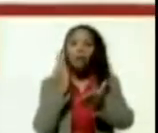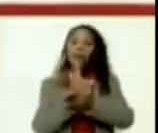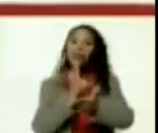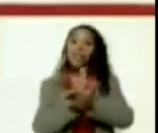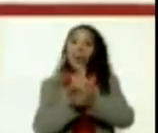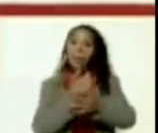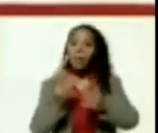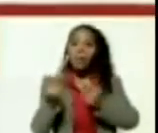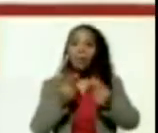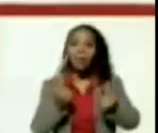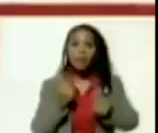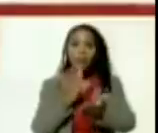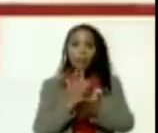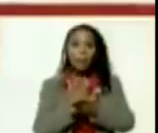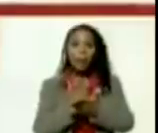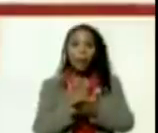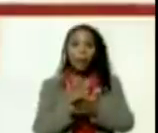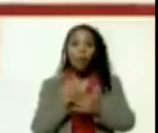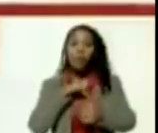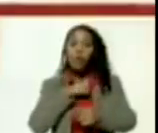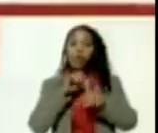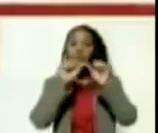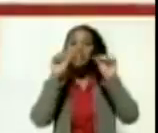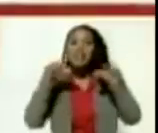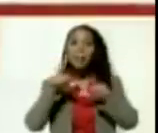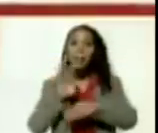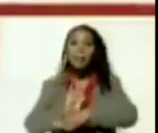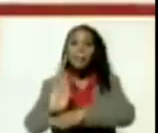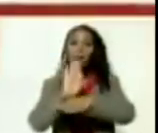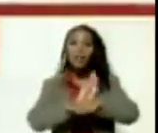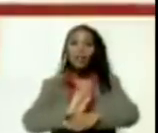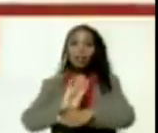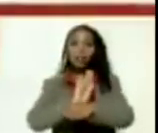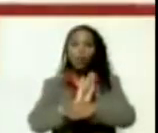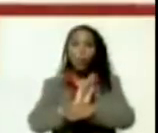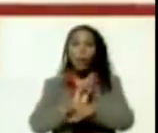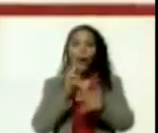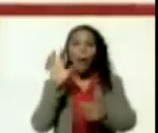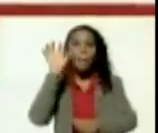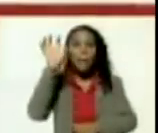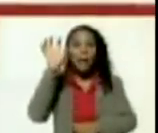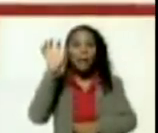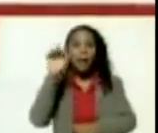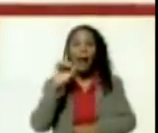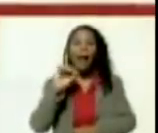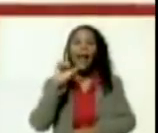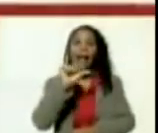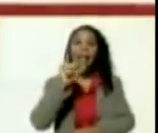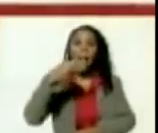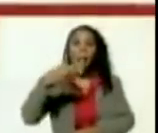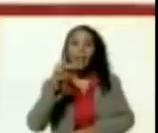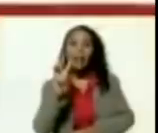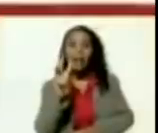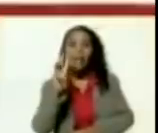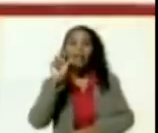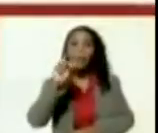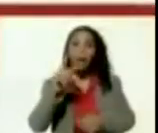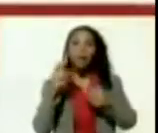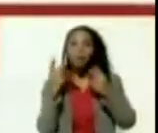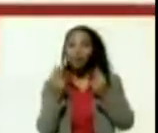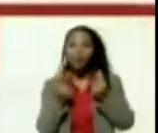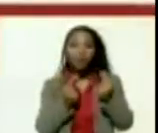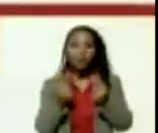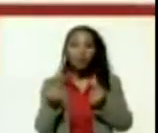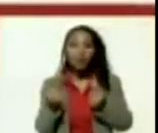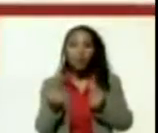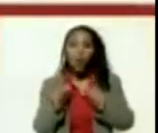activada, más nuestro sistema de protección para la patria, el SP3, se activó también